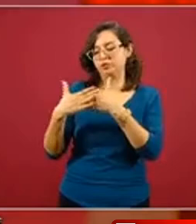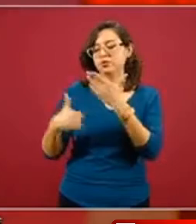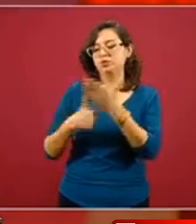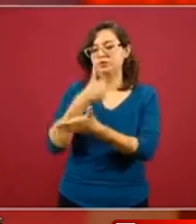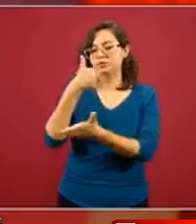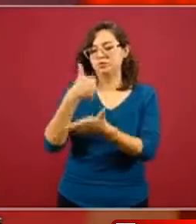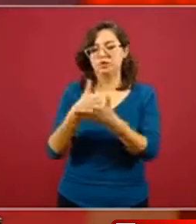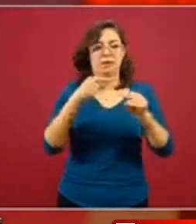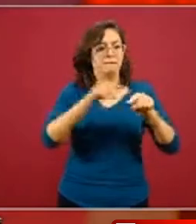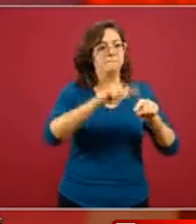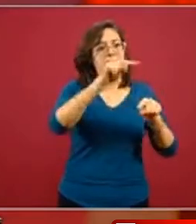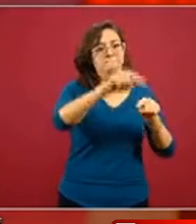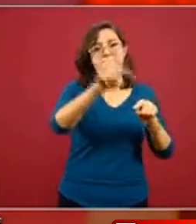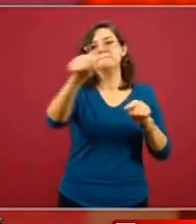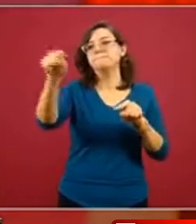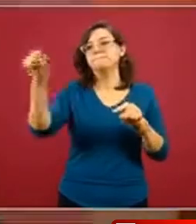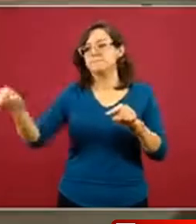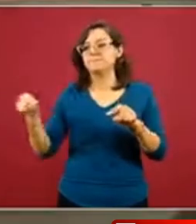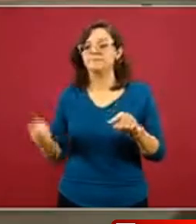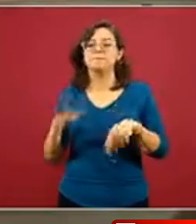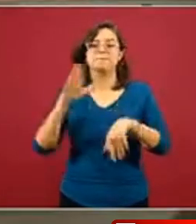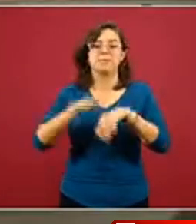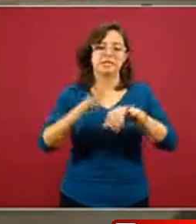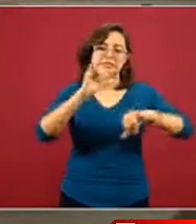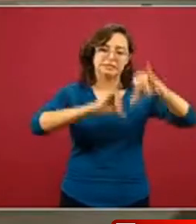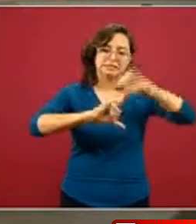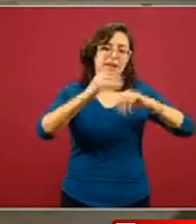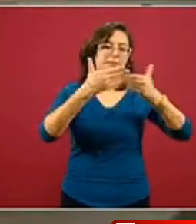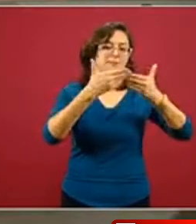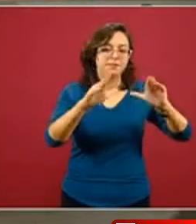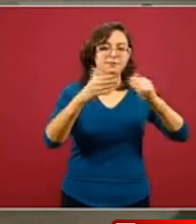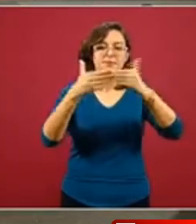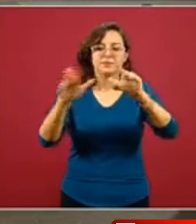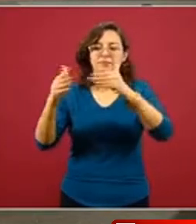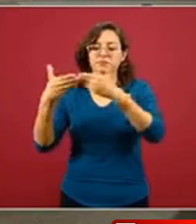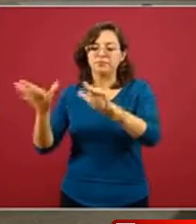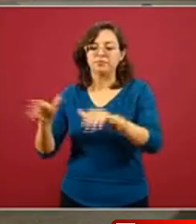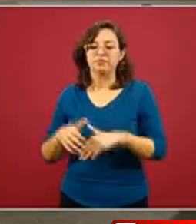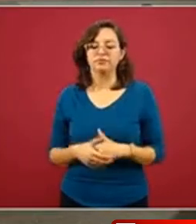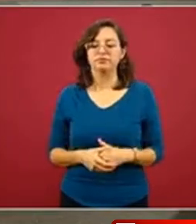ciudad, precisamente para aumentar esa capacidad, ¿verdad?